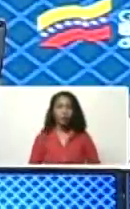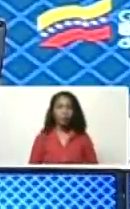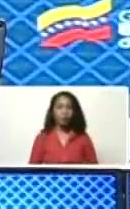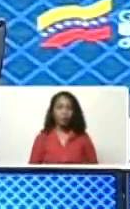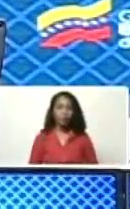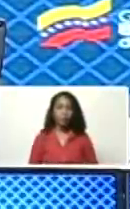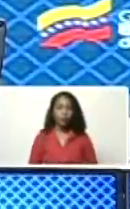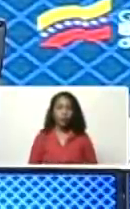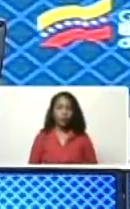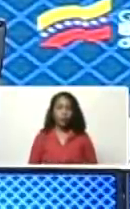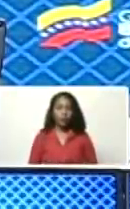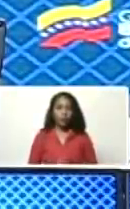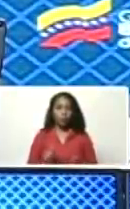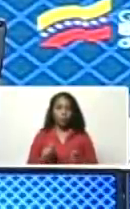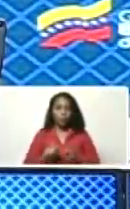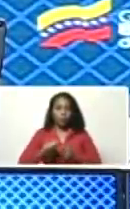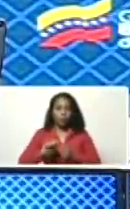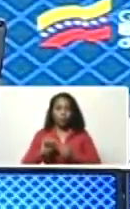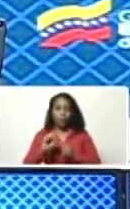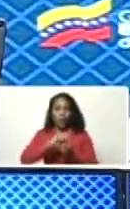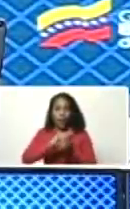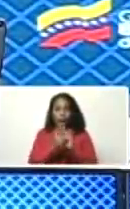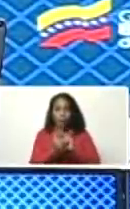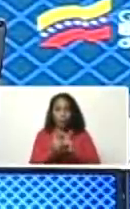1999, apretó el acelerador de los cambios,